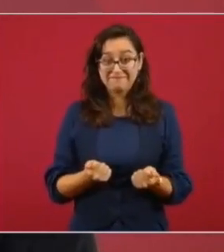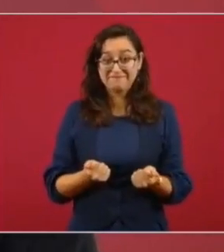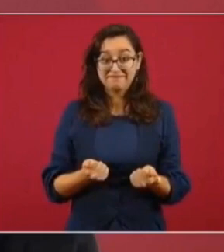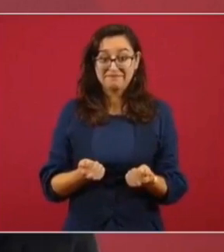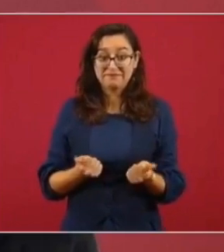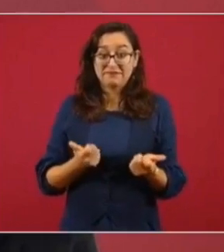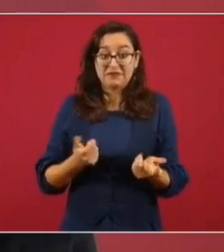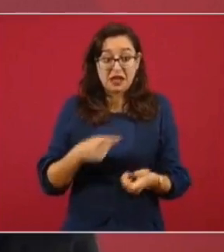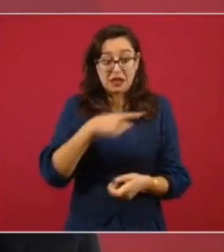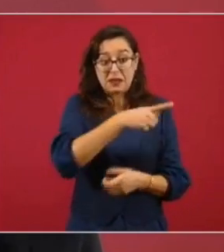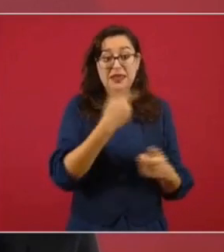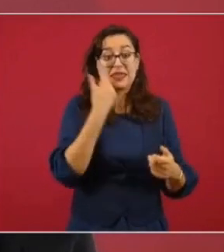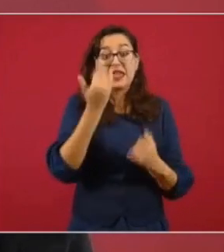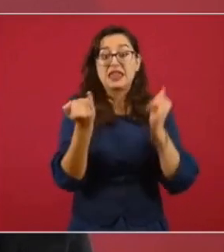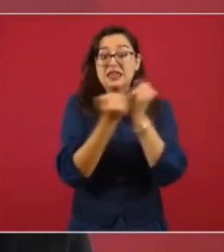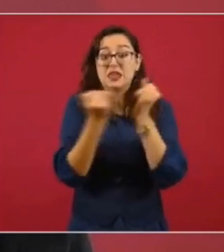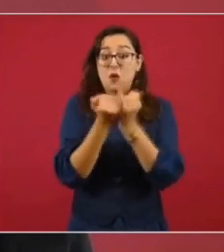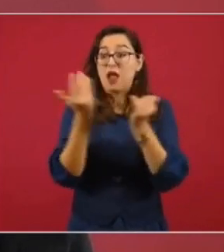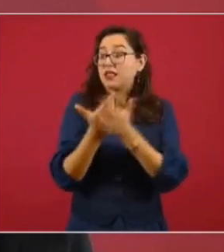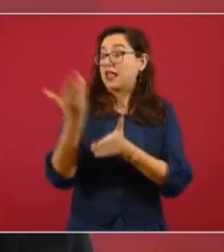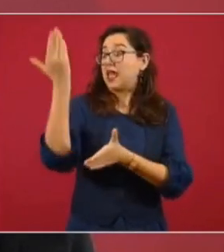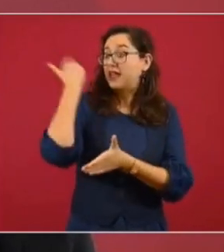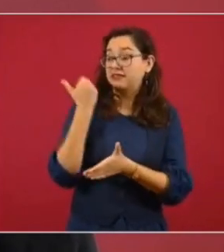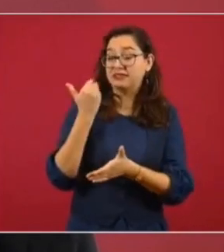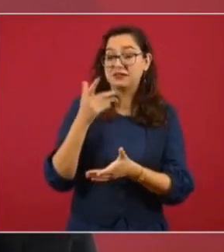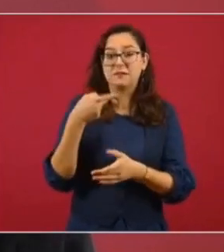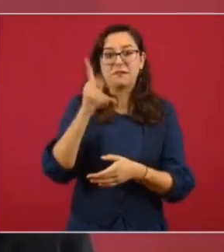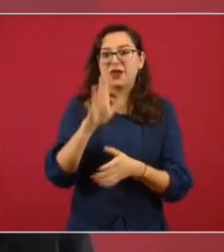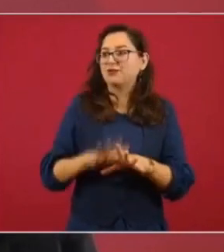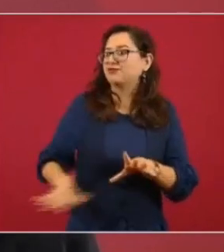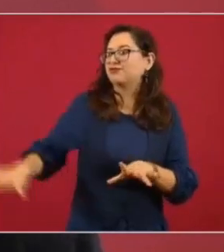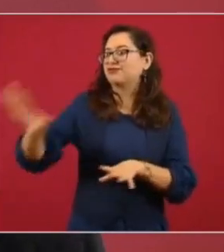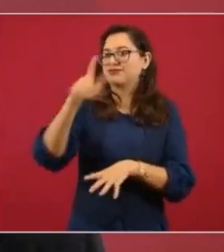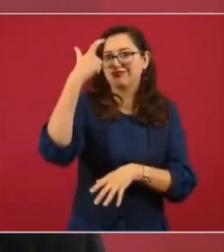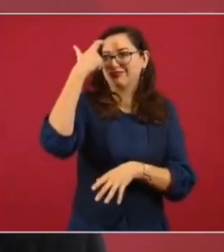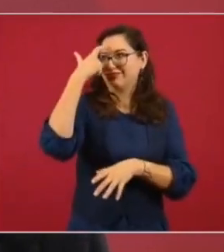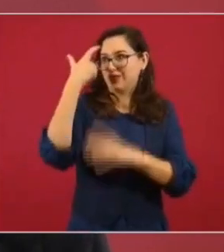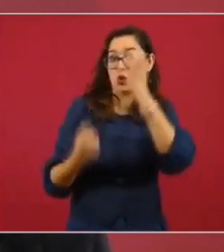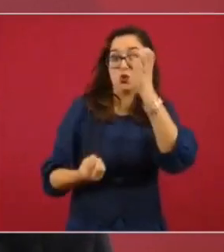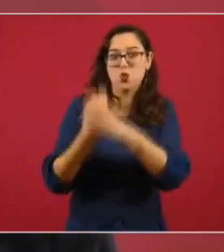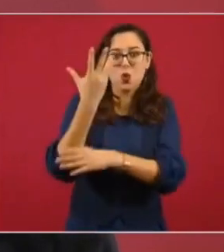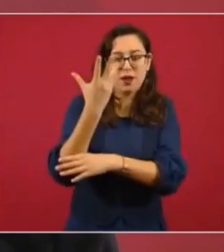vino nuevo en botellas viejas. Entonces, ¿qué pasaba?